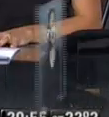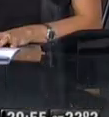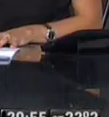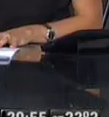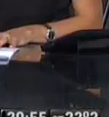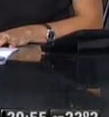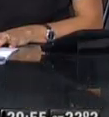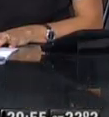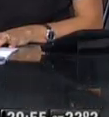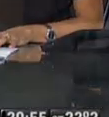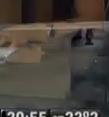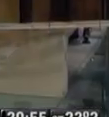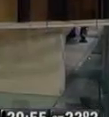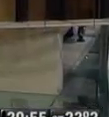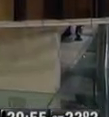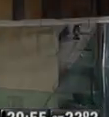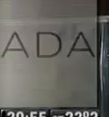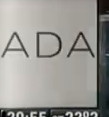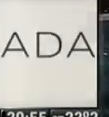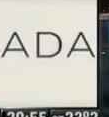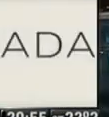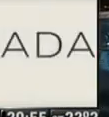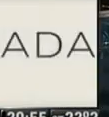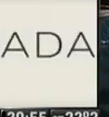Del puerto que conmigo compartí.